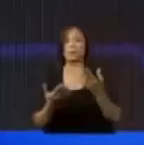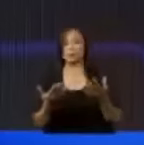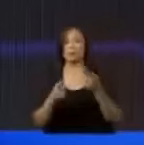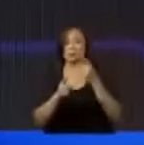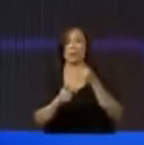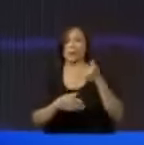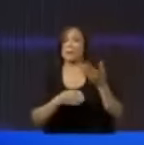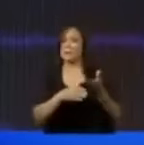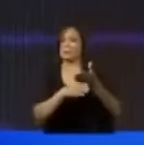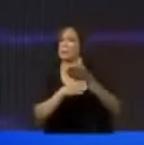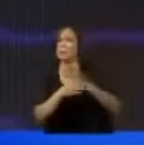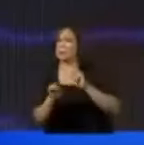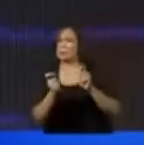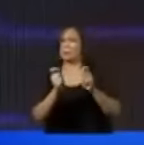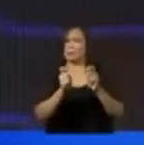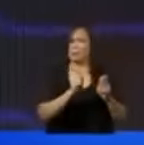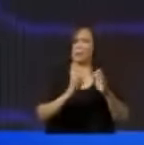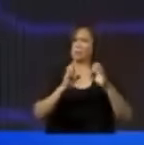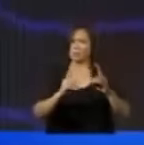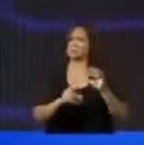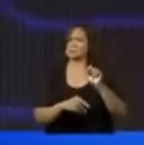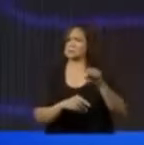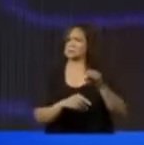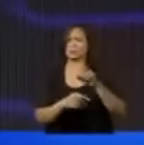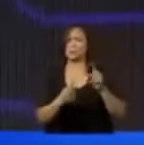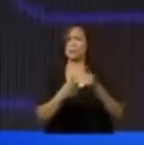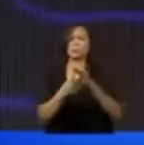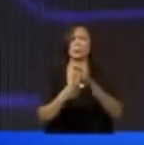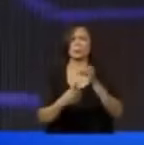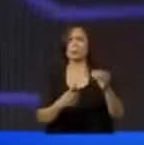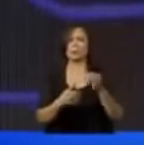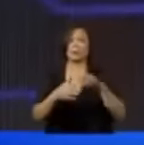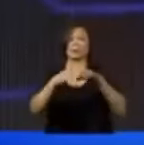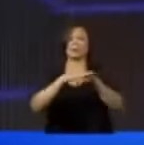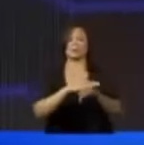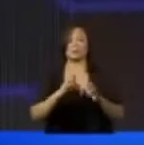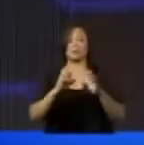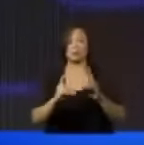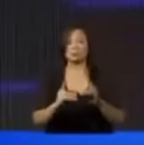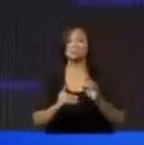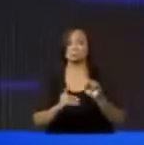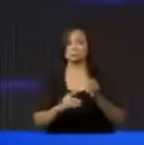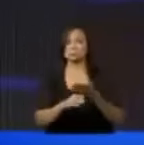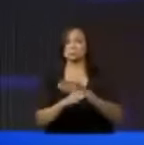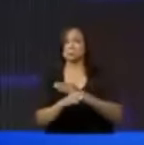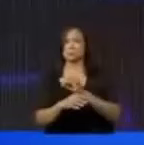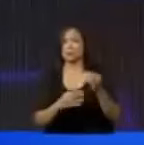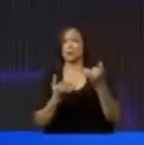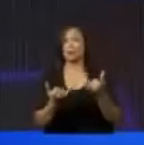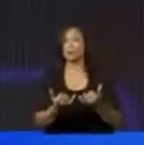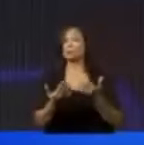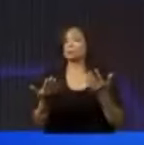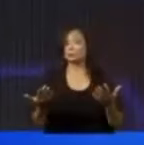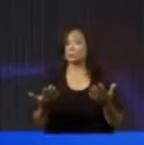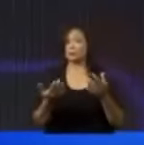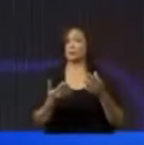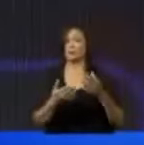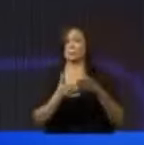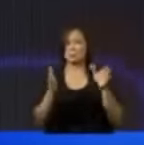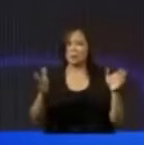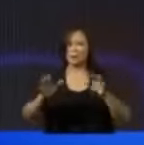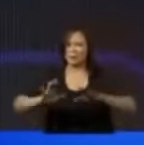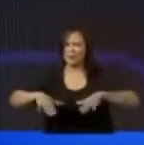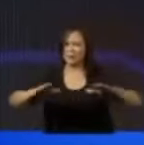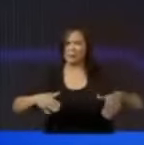alguna forma ha evolucionado en el tema educativo. Primero en lo que tiene que ver con el acceso a la educación. Prácticamente hoy día, la generalidad